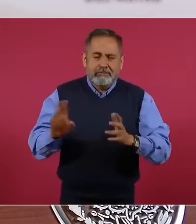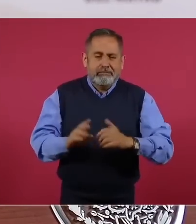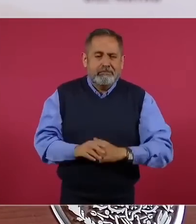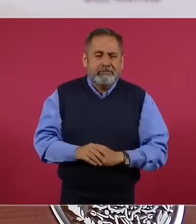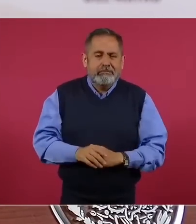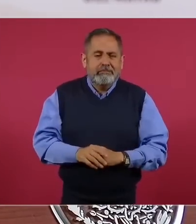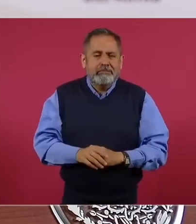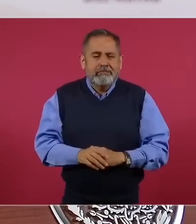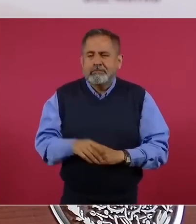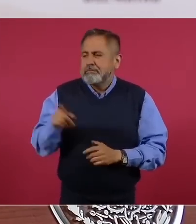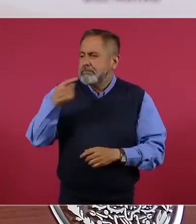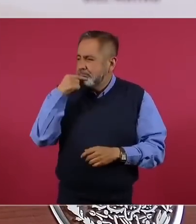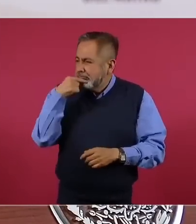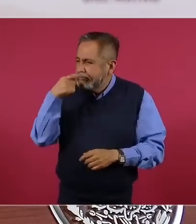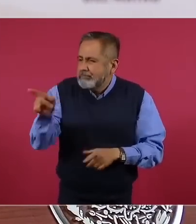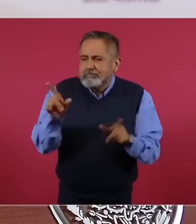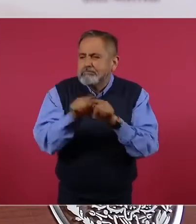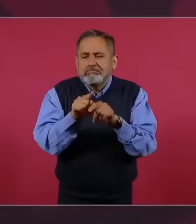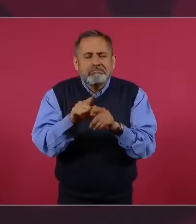un escarmiento,